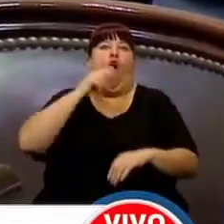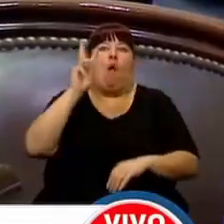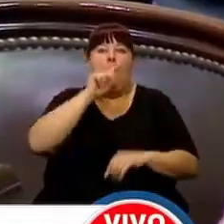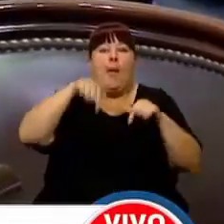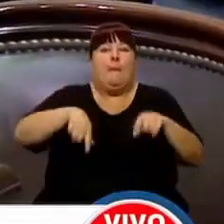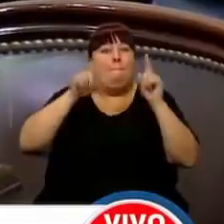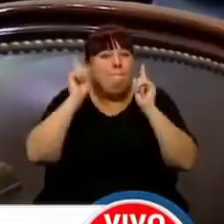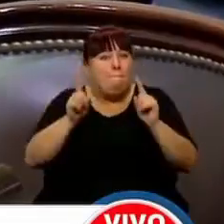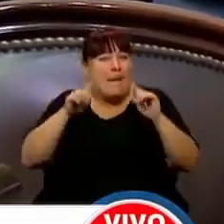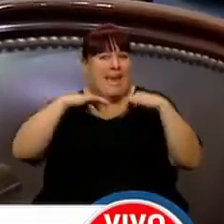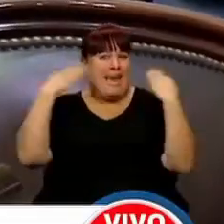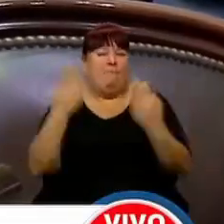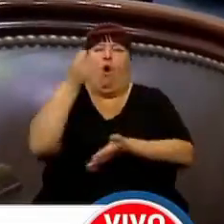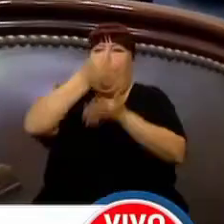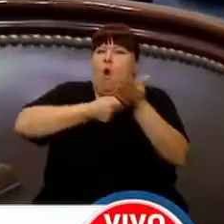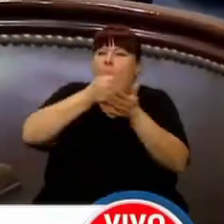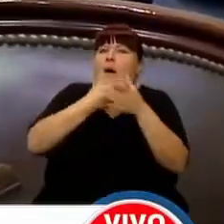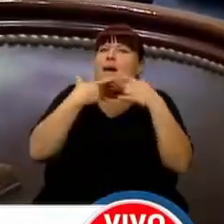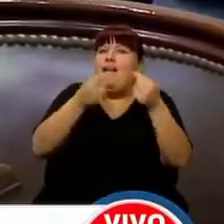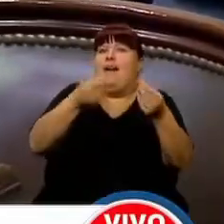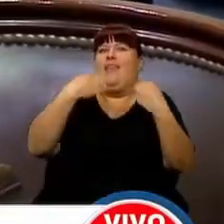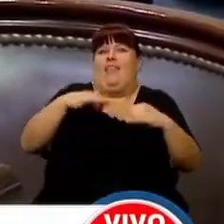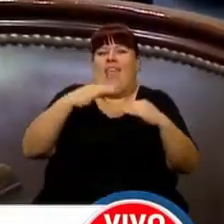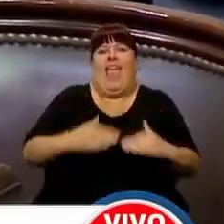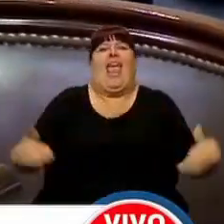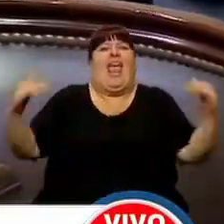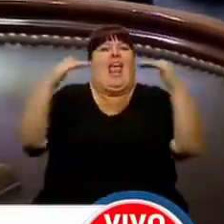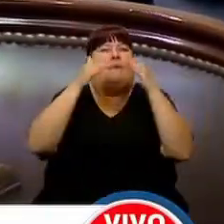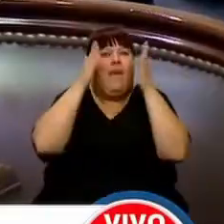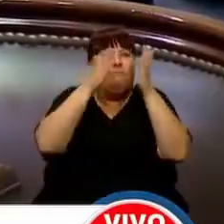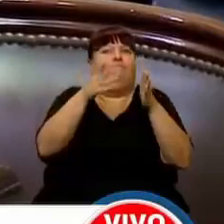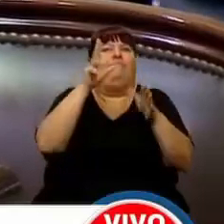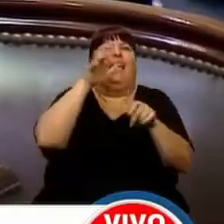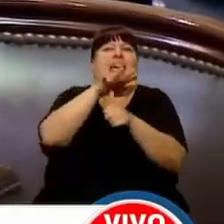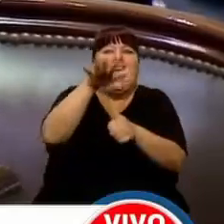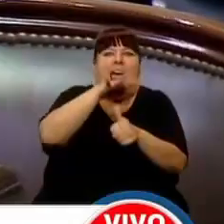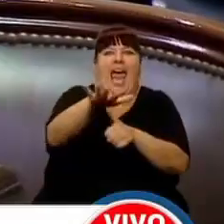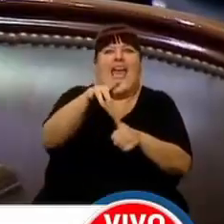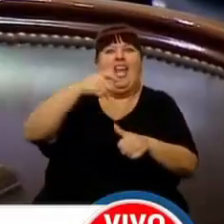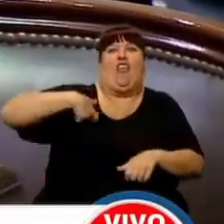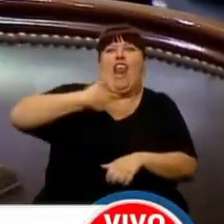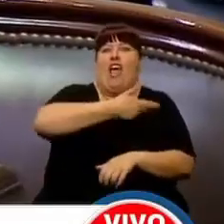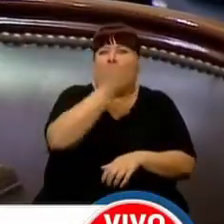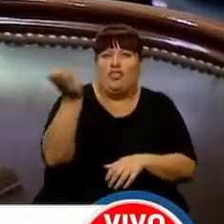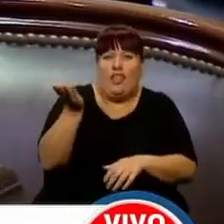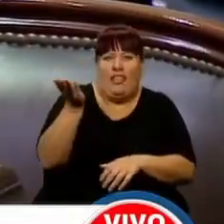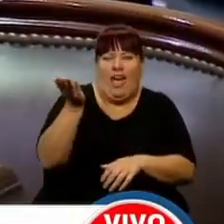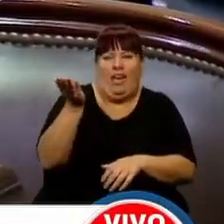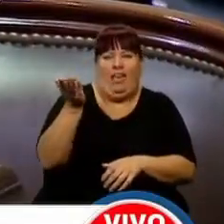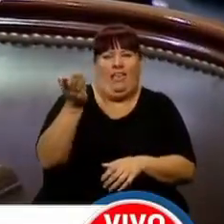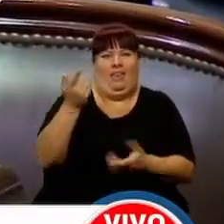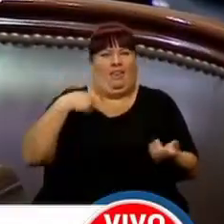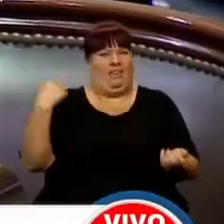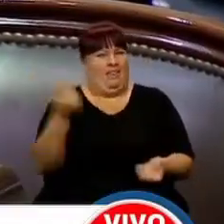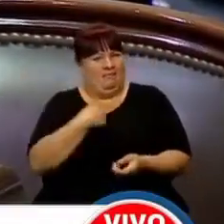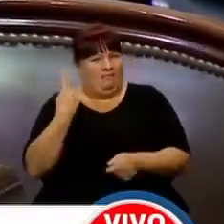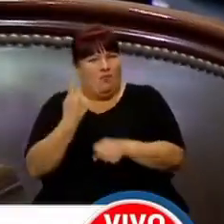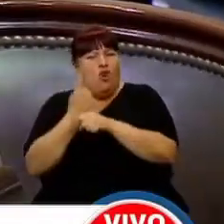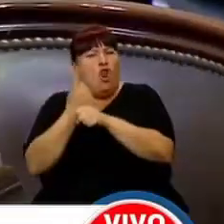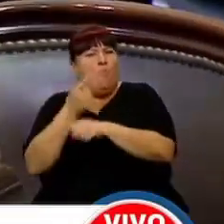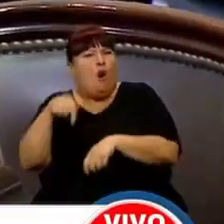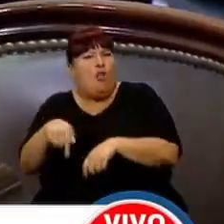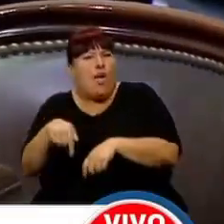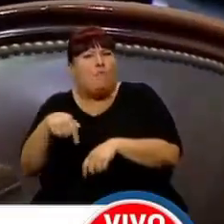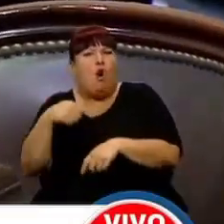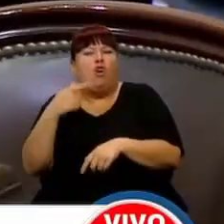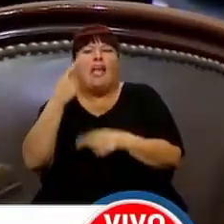este lugar donde bregamos para que haya perspectiva de género en la sociedad, no tenemos la capacidad